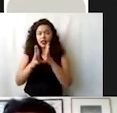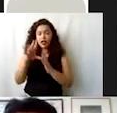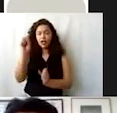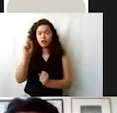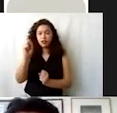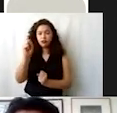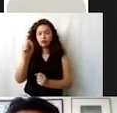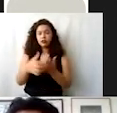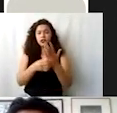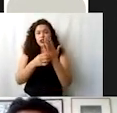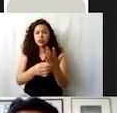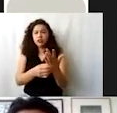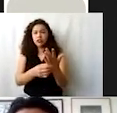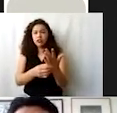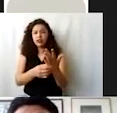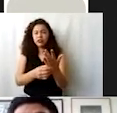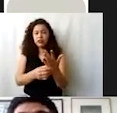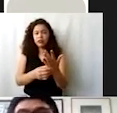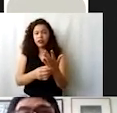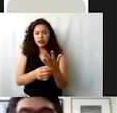a nadie se le puede